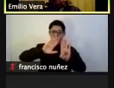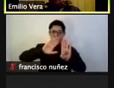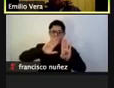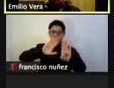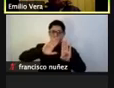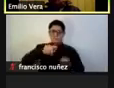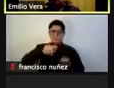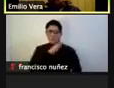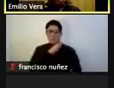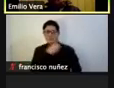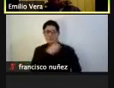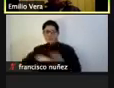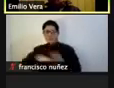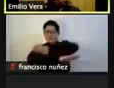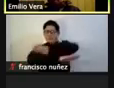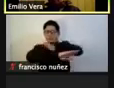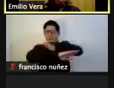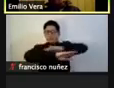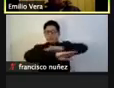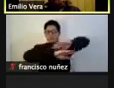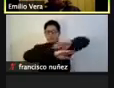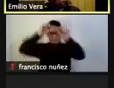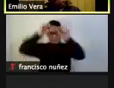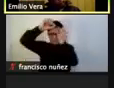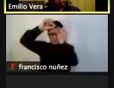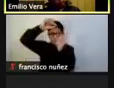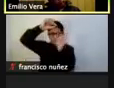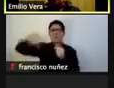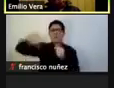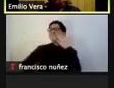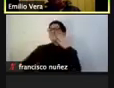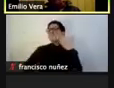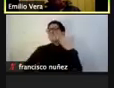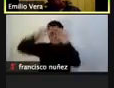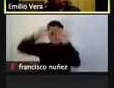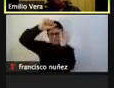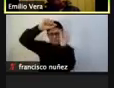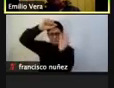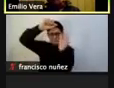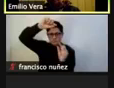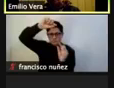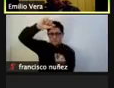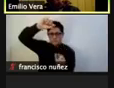como decía, donde se crea la placa, en este caso, por ejemplo, de Nazca hacia un lado y